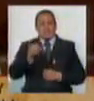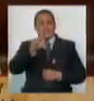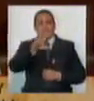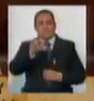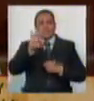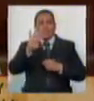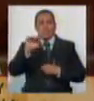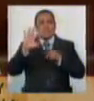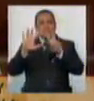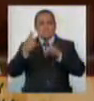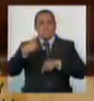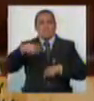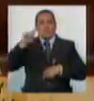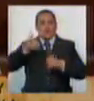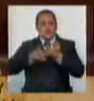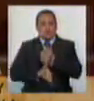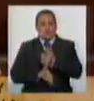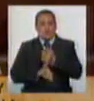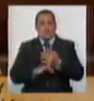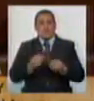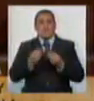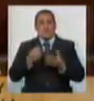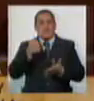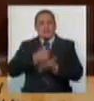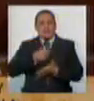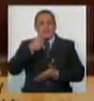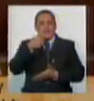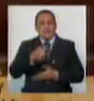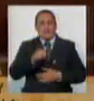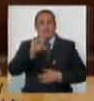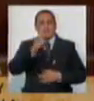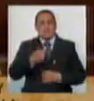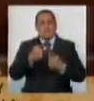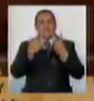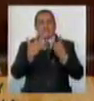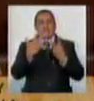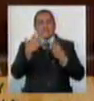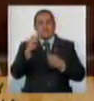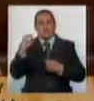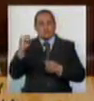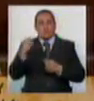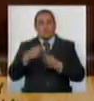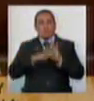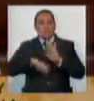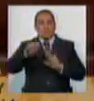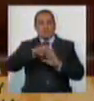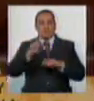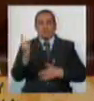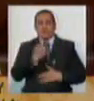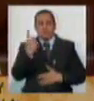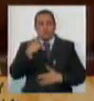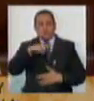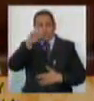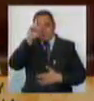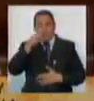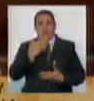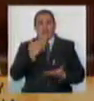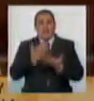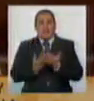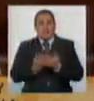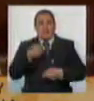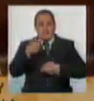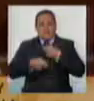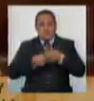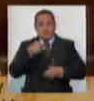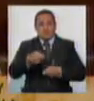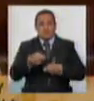7.347 millones de soles para financiar 1.707 proyectos a nivel nacional. Gracias a estas